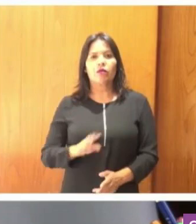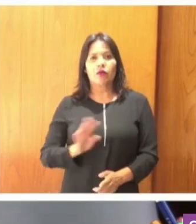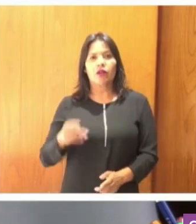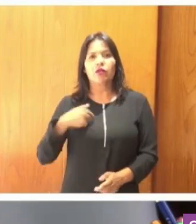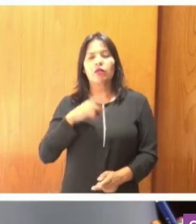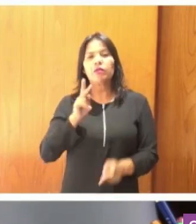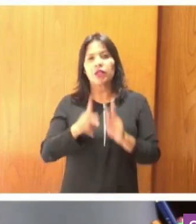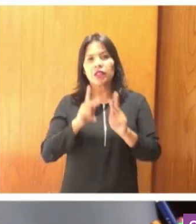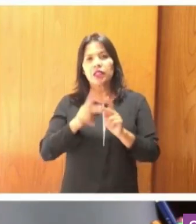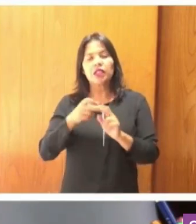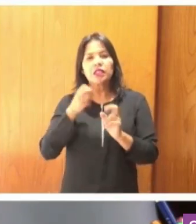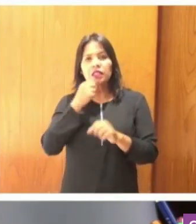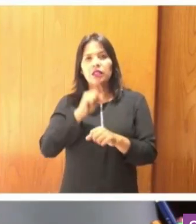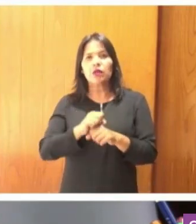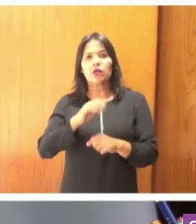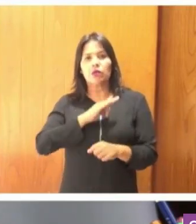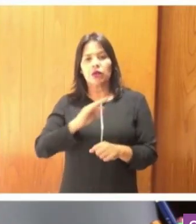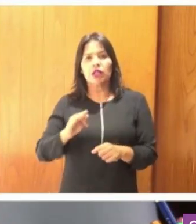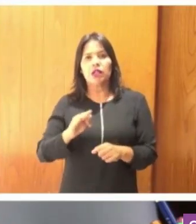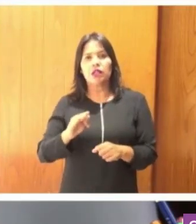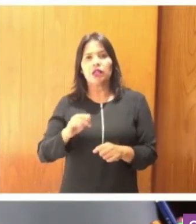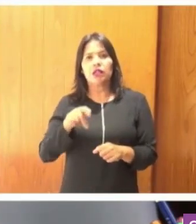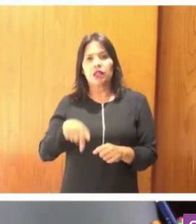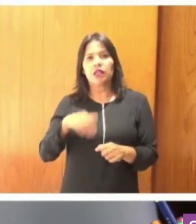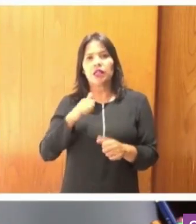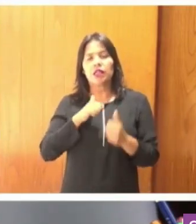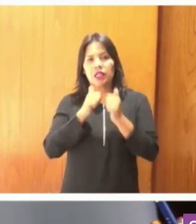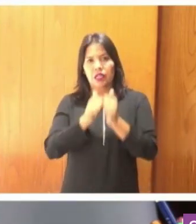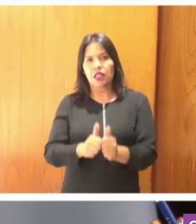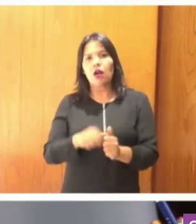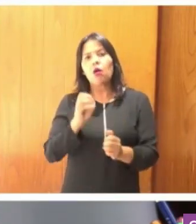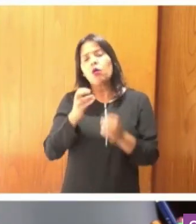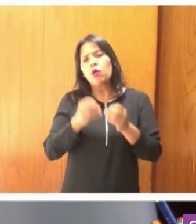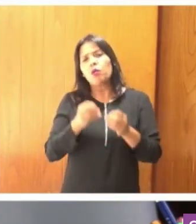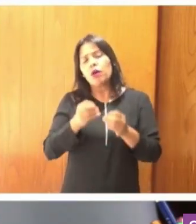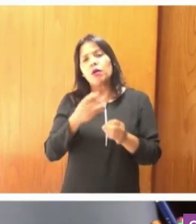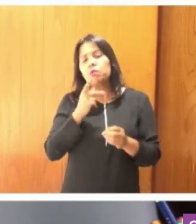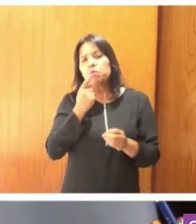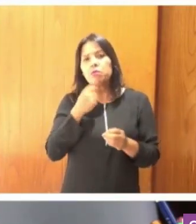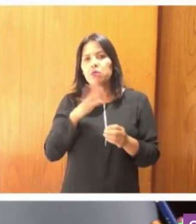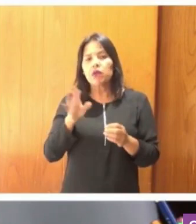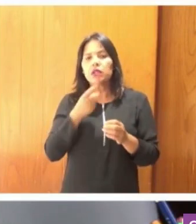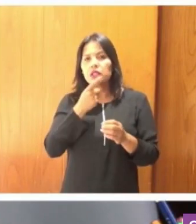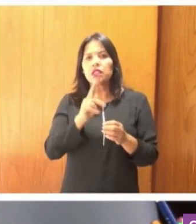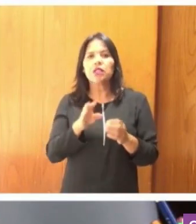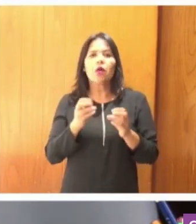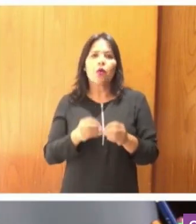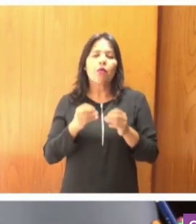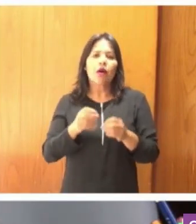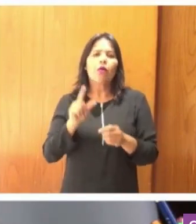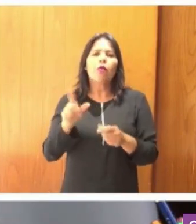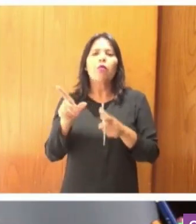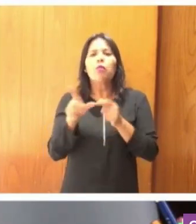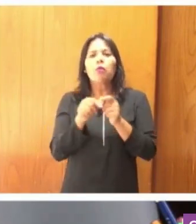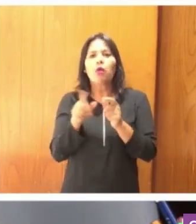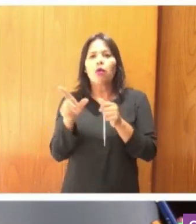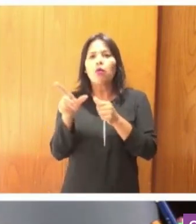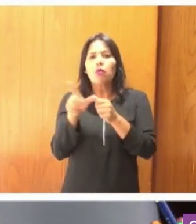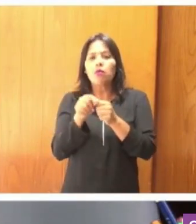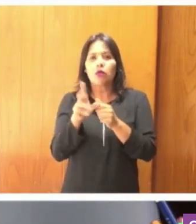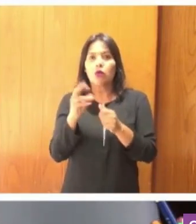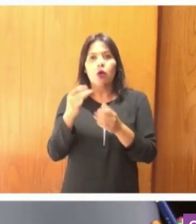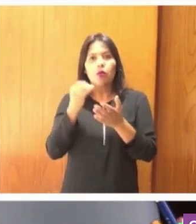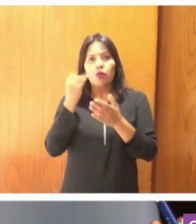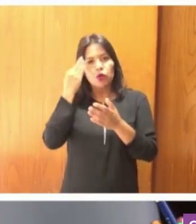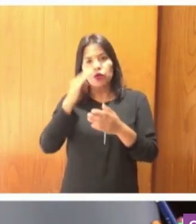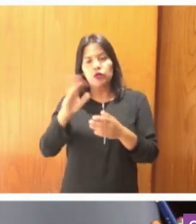secretario, él me decía que podría permanecer, tenía alguna otra actividad, pero le decía que no es larga la sesión, aparentemente,